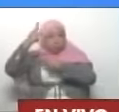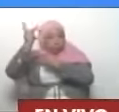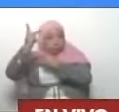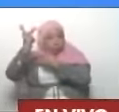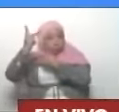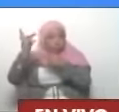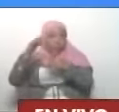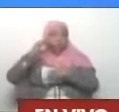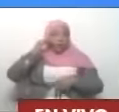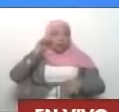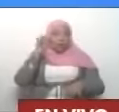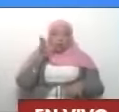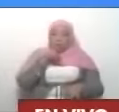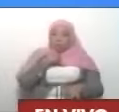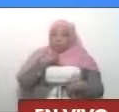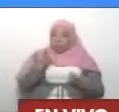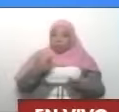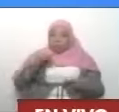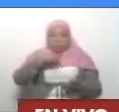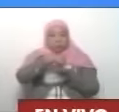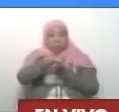sin Facebook, sin WhatsApp.